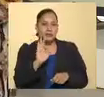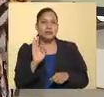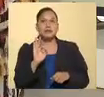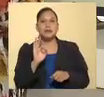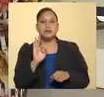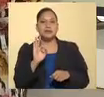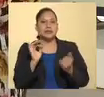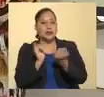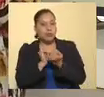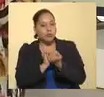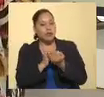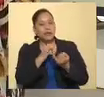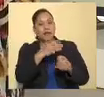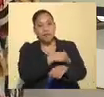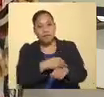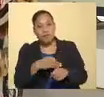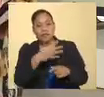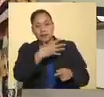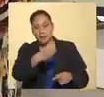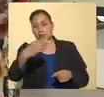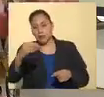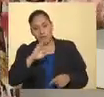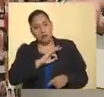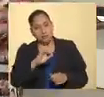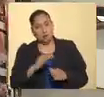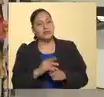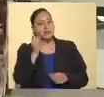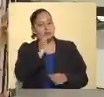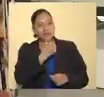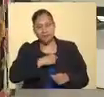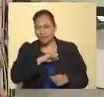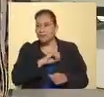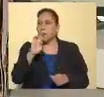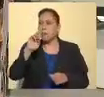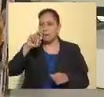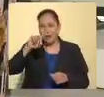también contagiar a la familia, a los invitados. Hay que estar sanos, Brenda. Muchísimas gracias. Gracias.